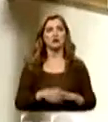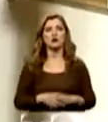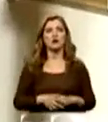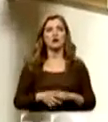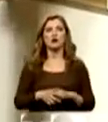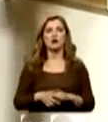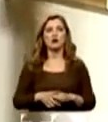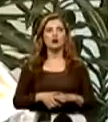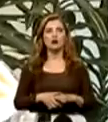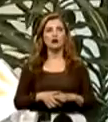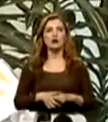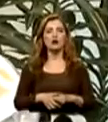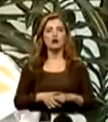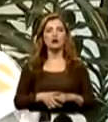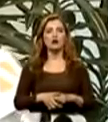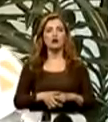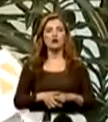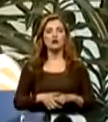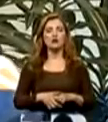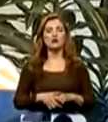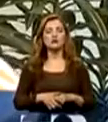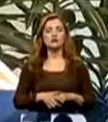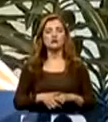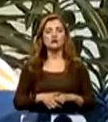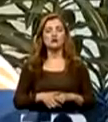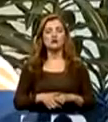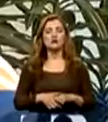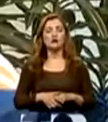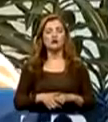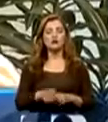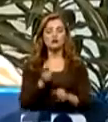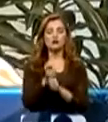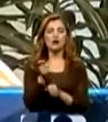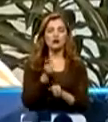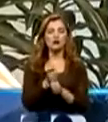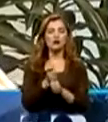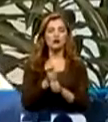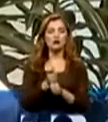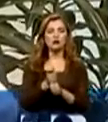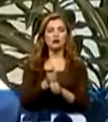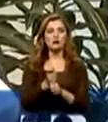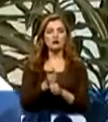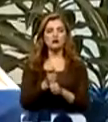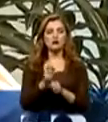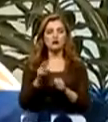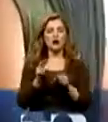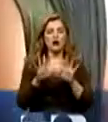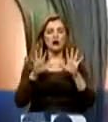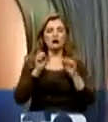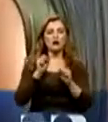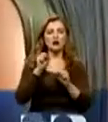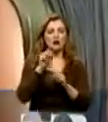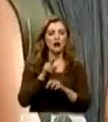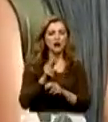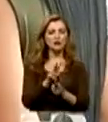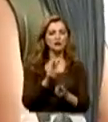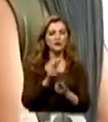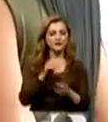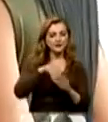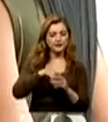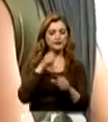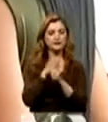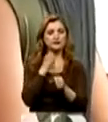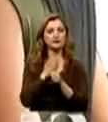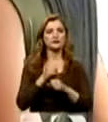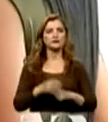empleados en el país. Sino que también hemos sufrido lo que es el acoso y también violaciones dentro de nuestros lugares de trabajo. Al igual que Anita, está